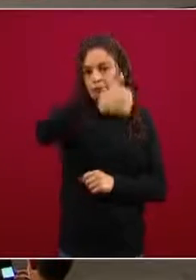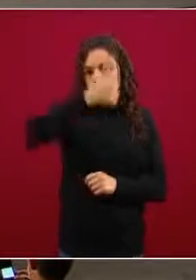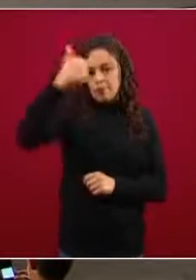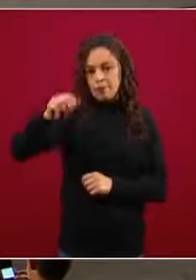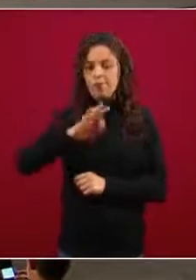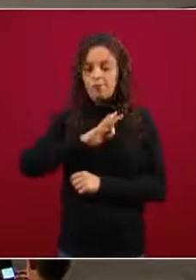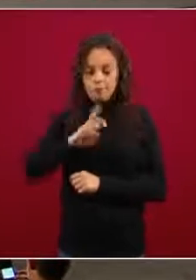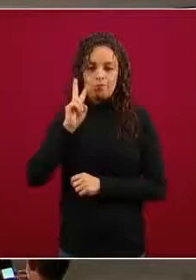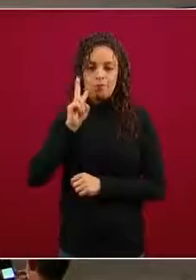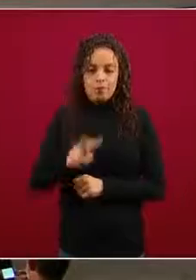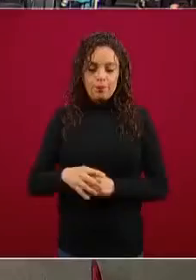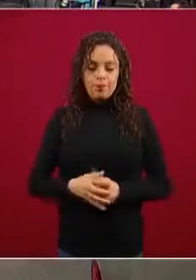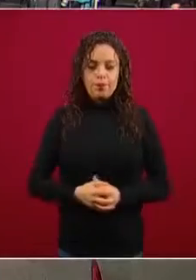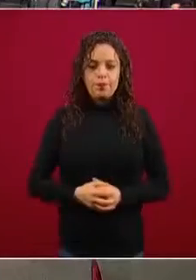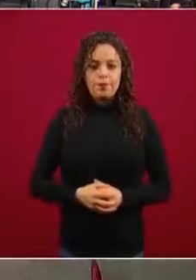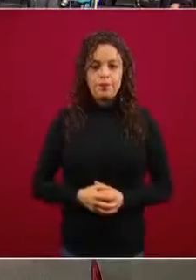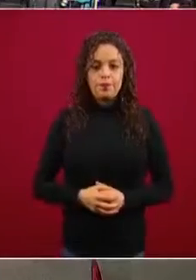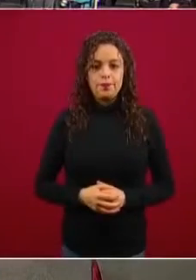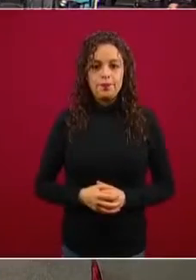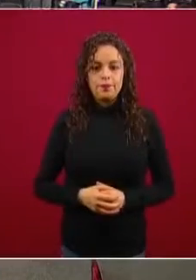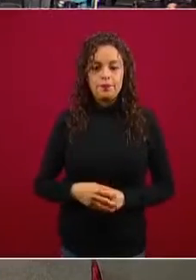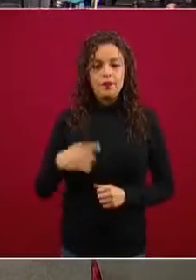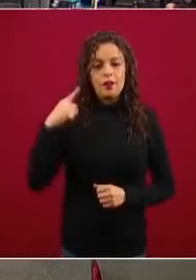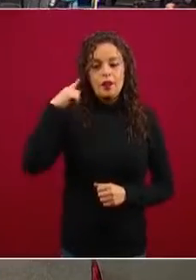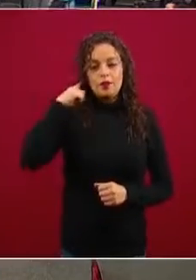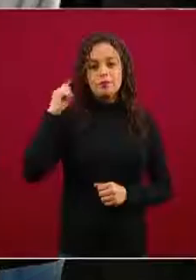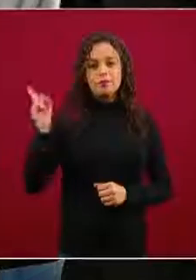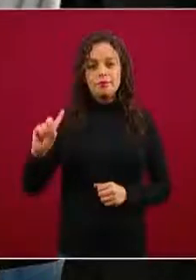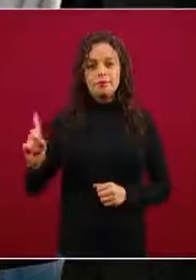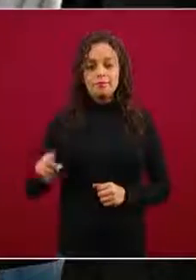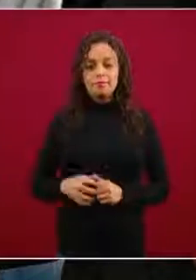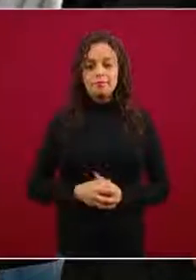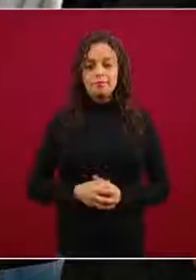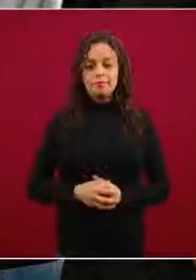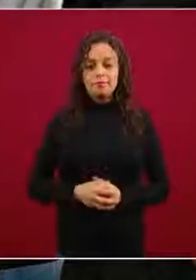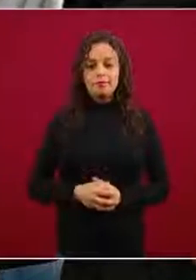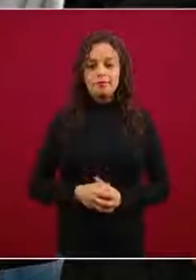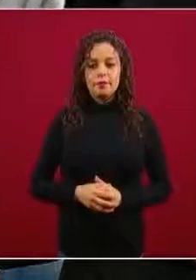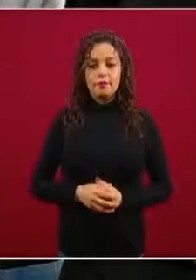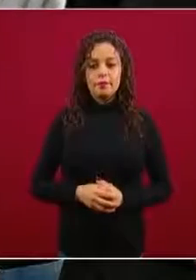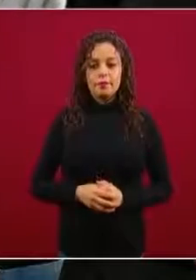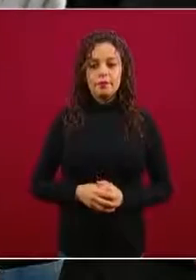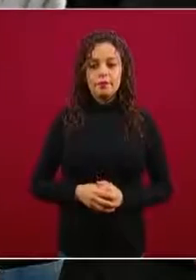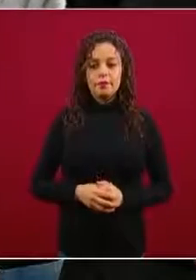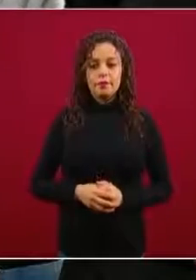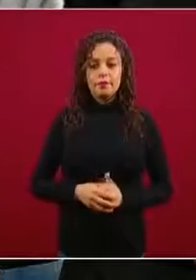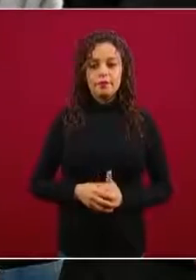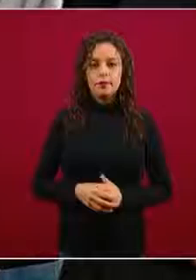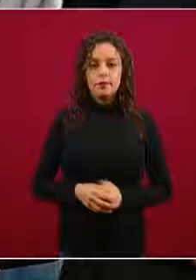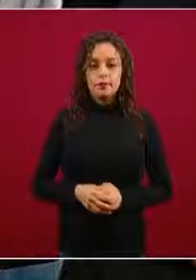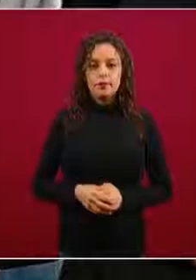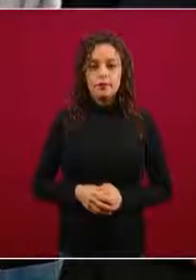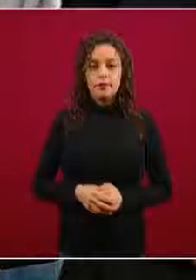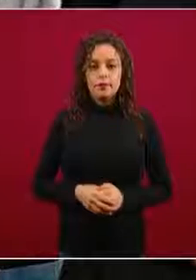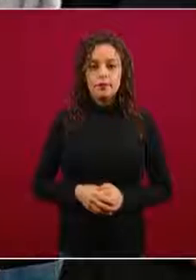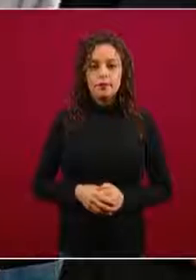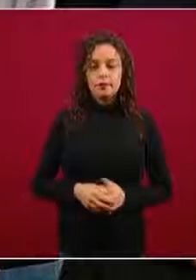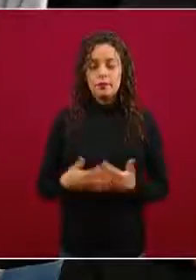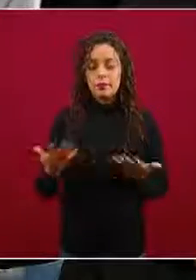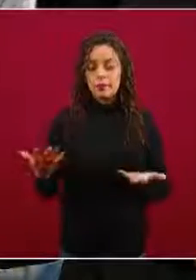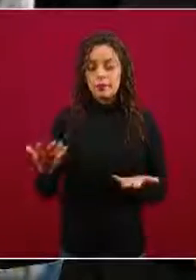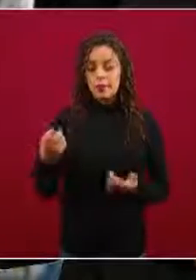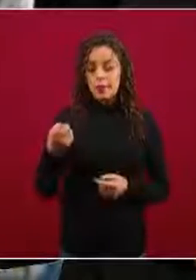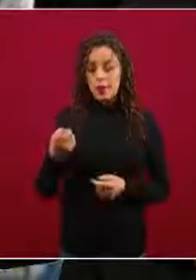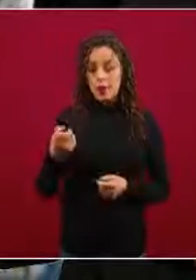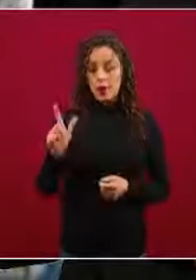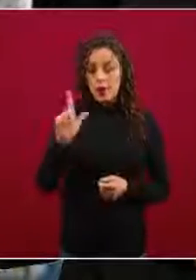Tanto el doctor Gatell como quizá el doctor Alomía, si vino el lunes, se hagan una prueba diagnóstica de COVID-19 por este caso que